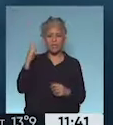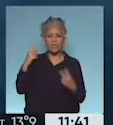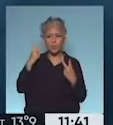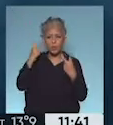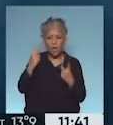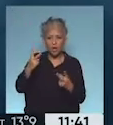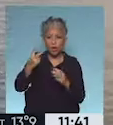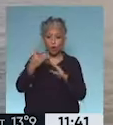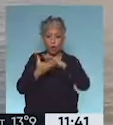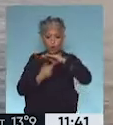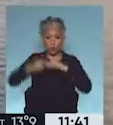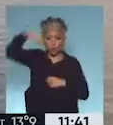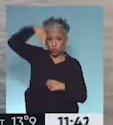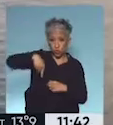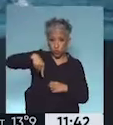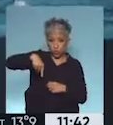argentino.